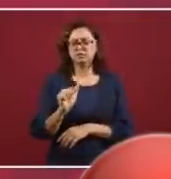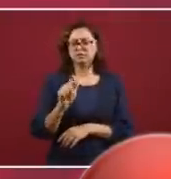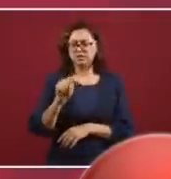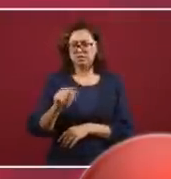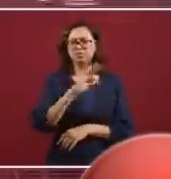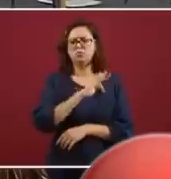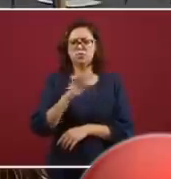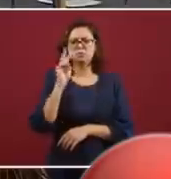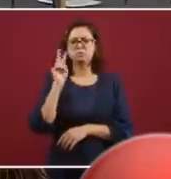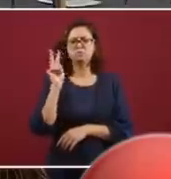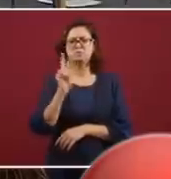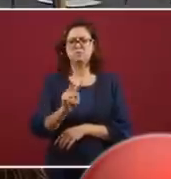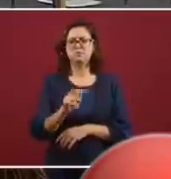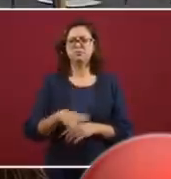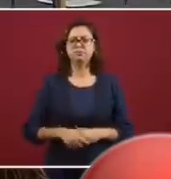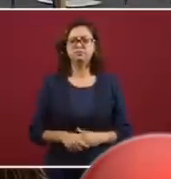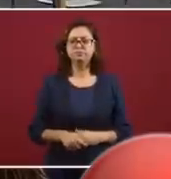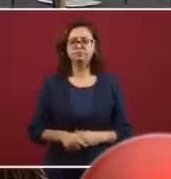las pueden encontrar.